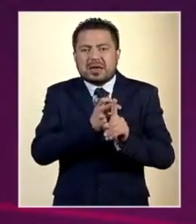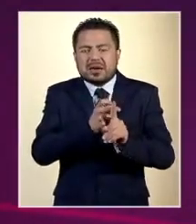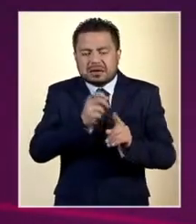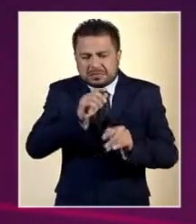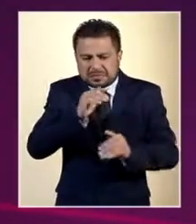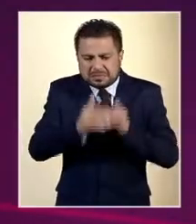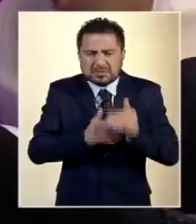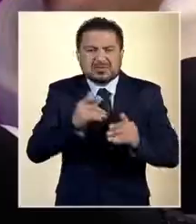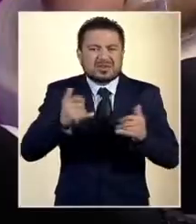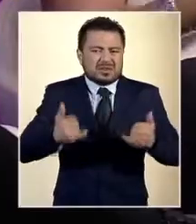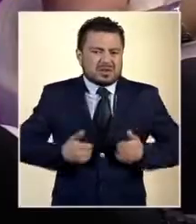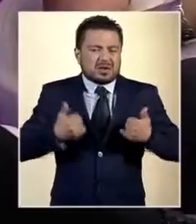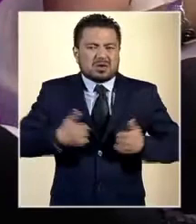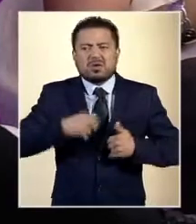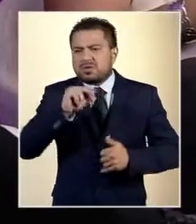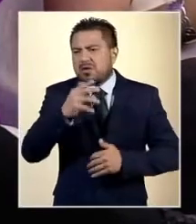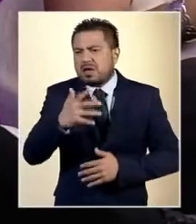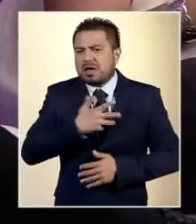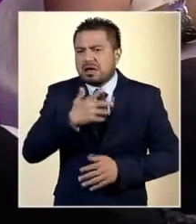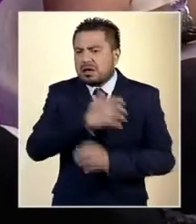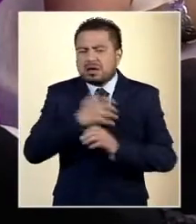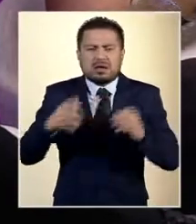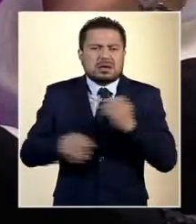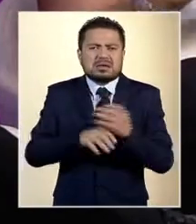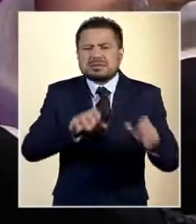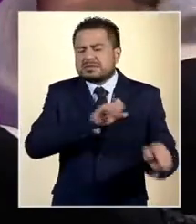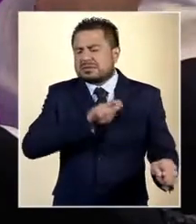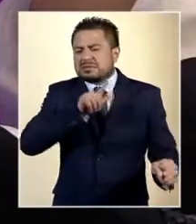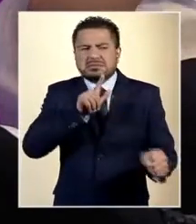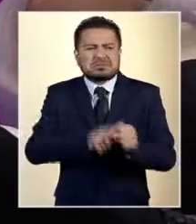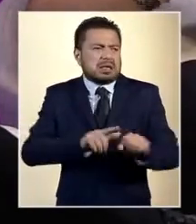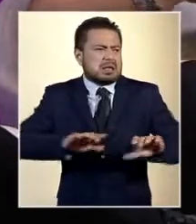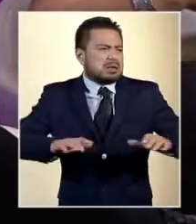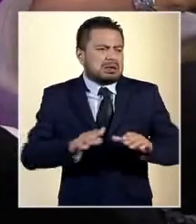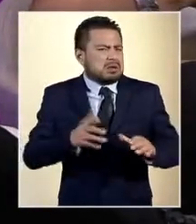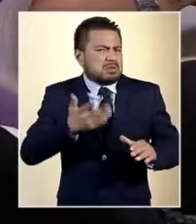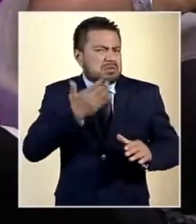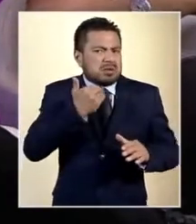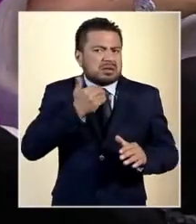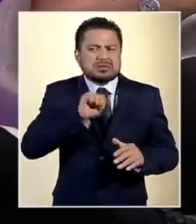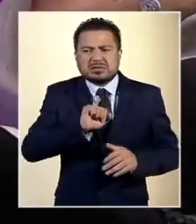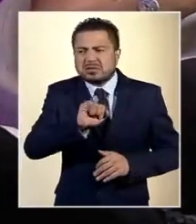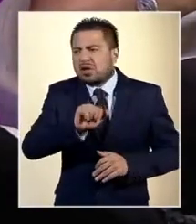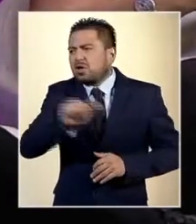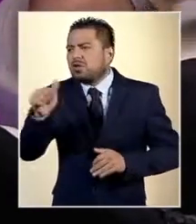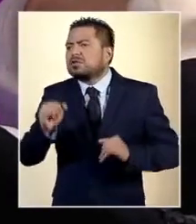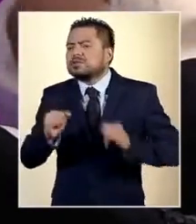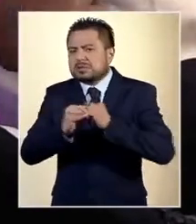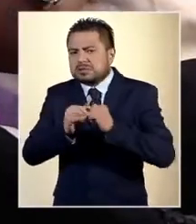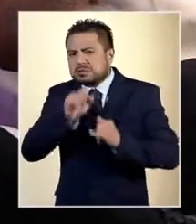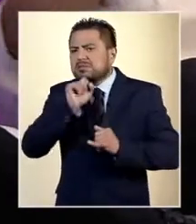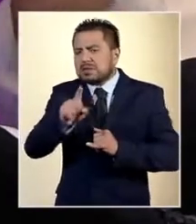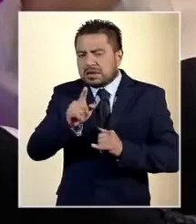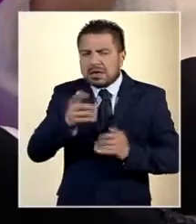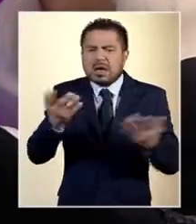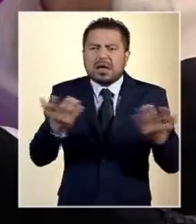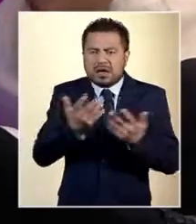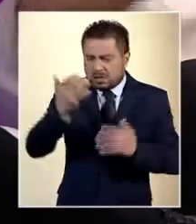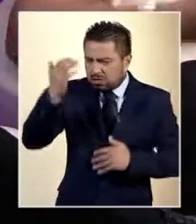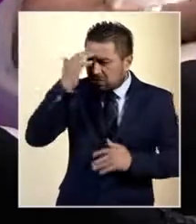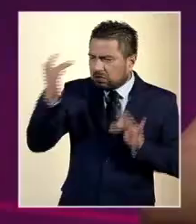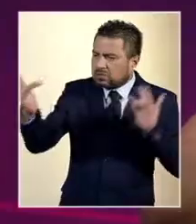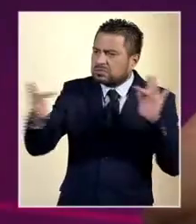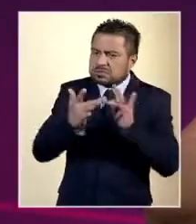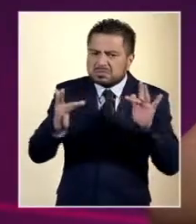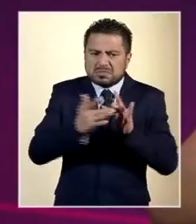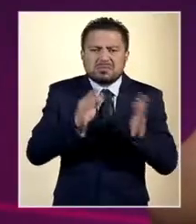o sea, las chavas no tenemos una alternativa específica, y tenemos sí otras instituciones que también conocemos y que